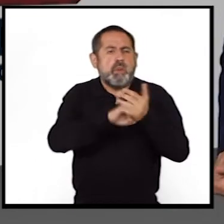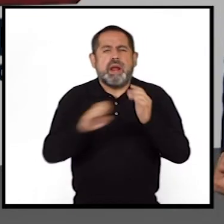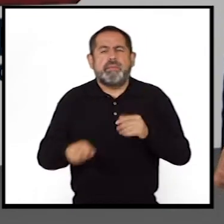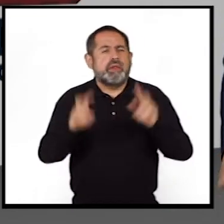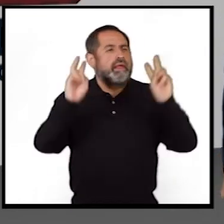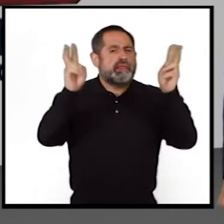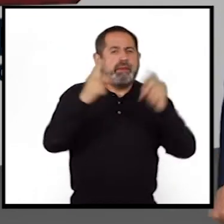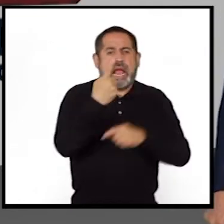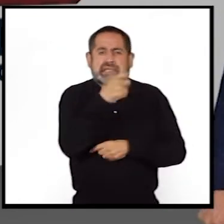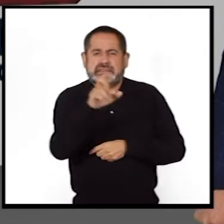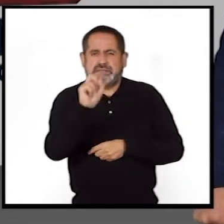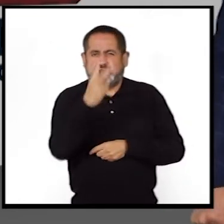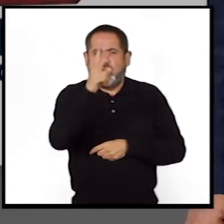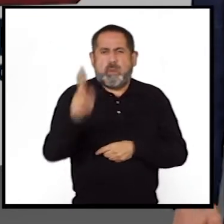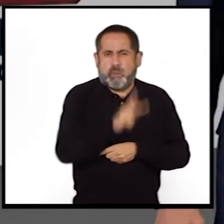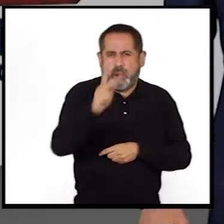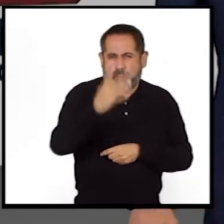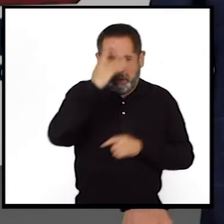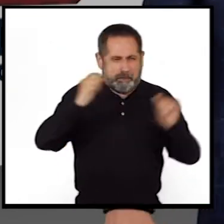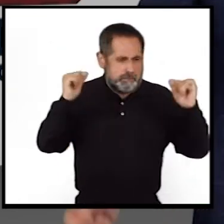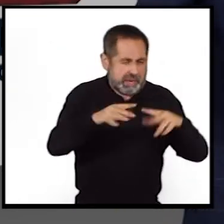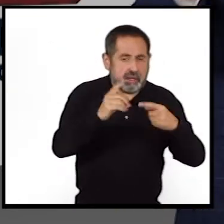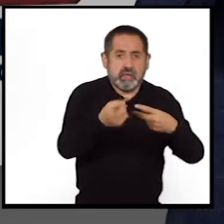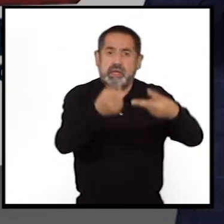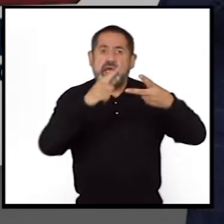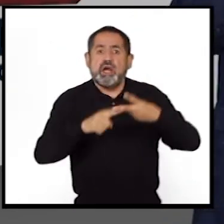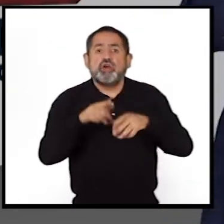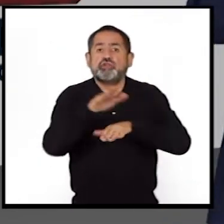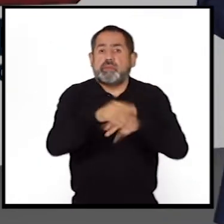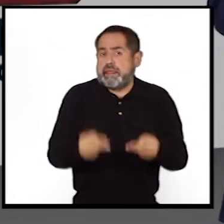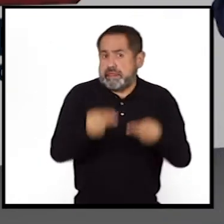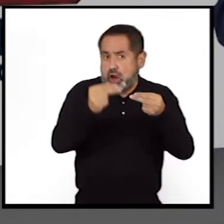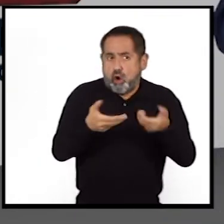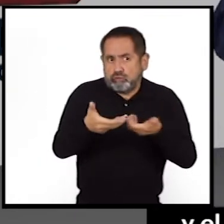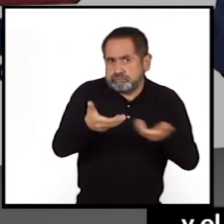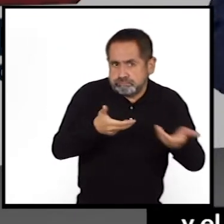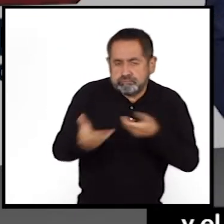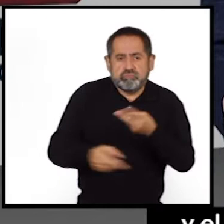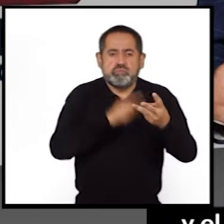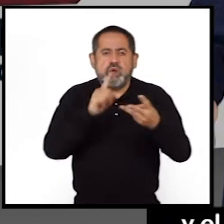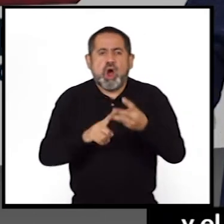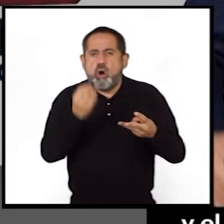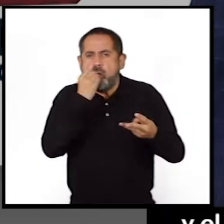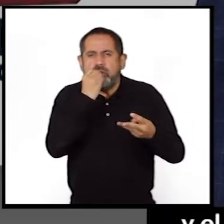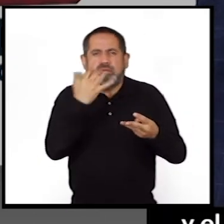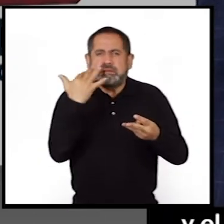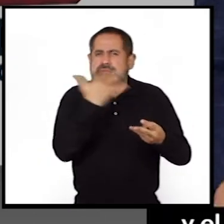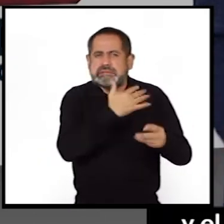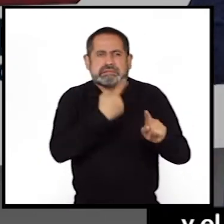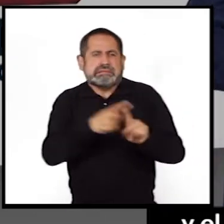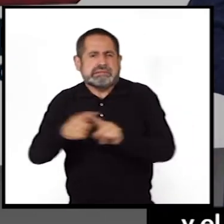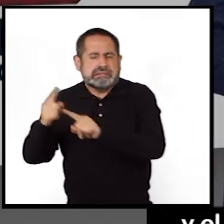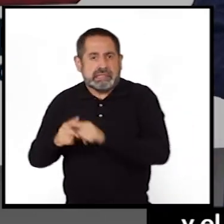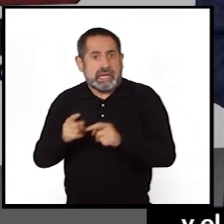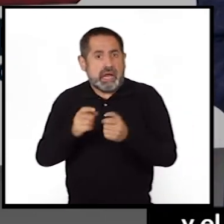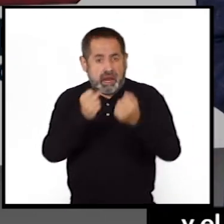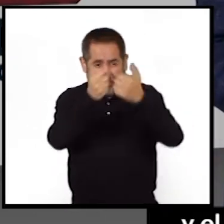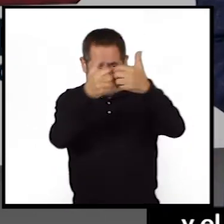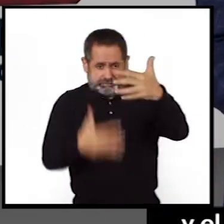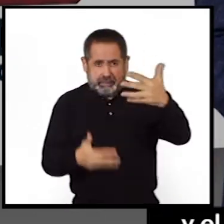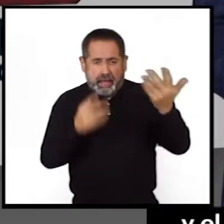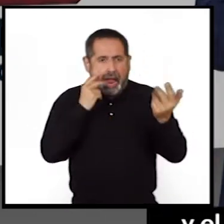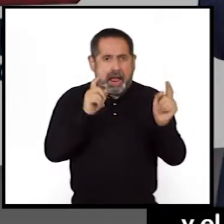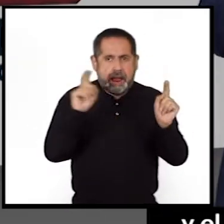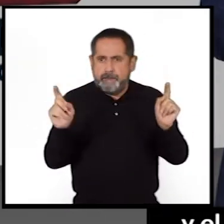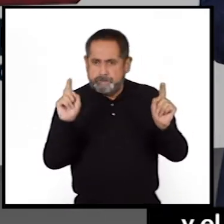el pabellón de los 132 pueblos mágicos, el pabellón de negocios y el pabellón gastronómico, así como el